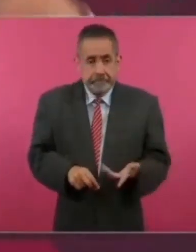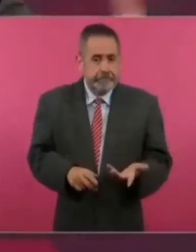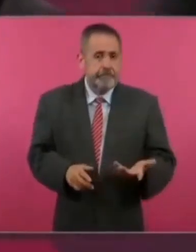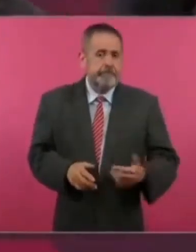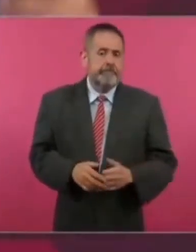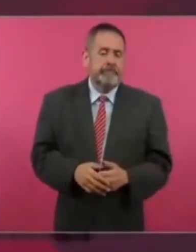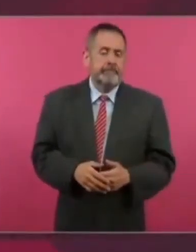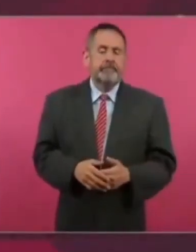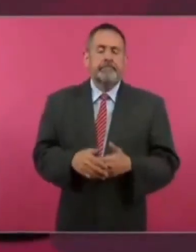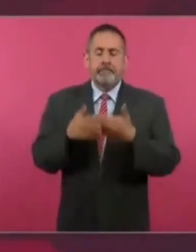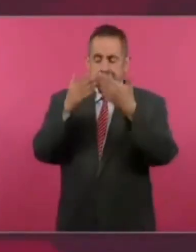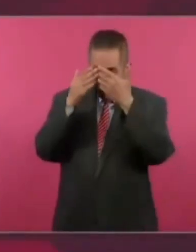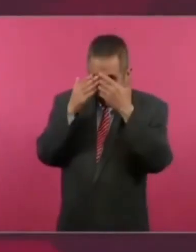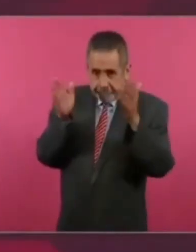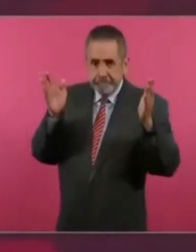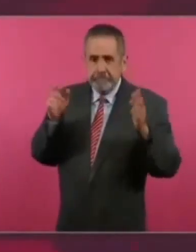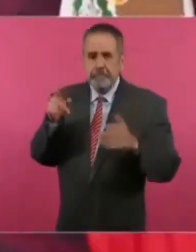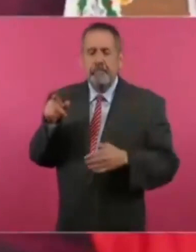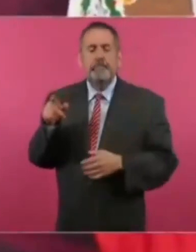Entonces, ahora,